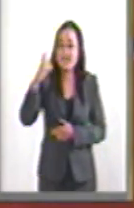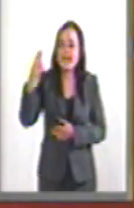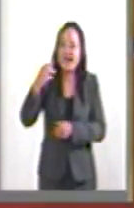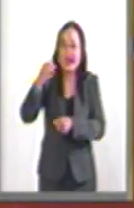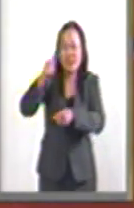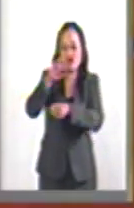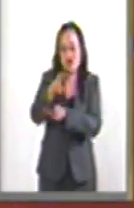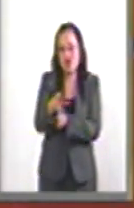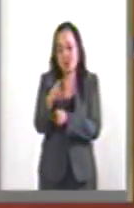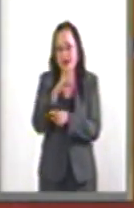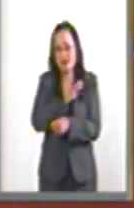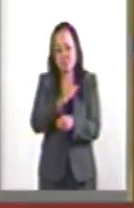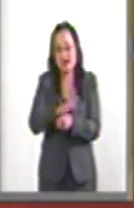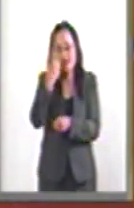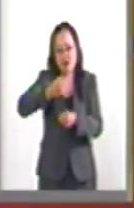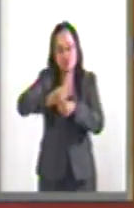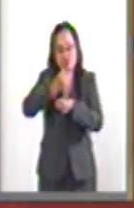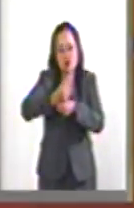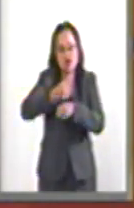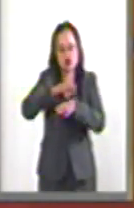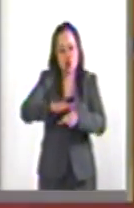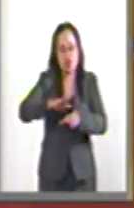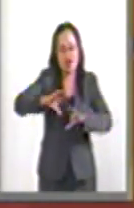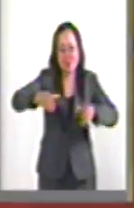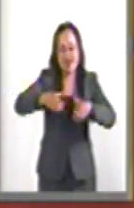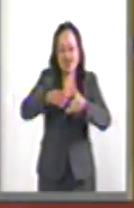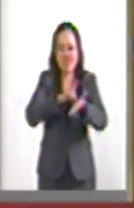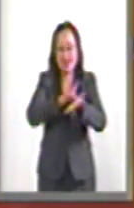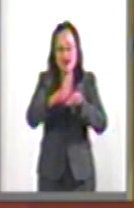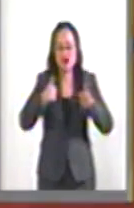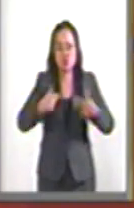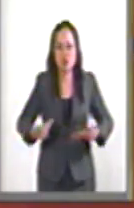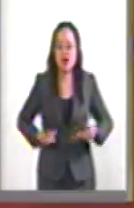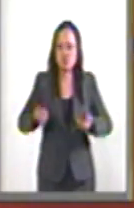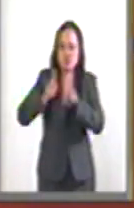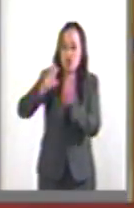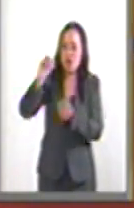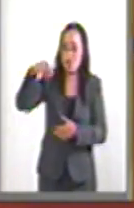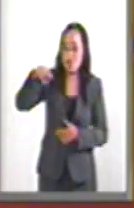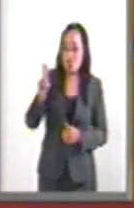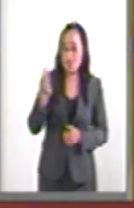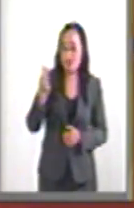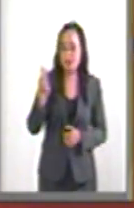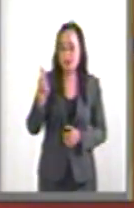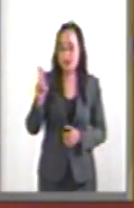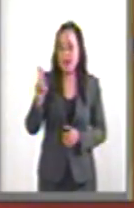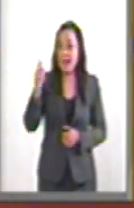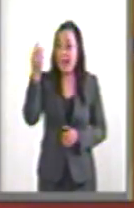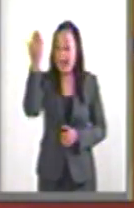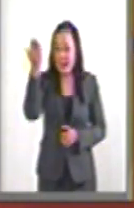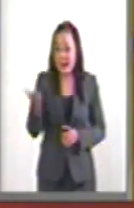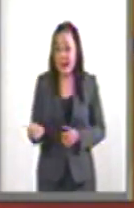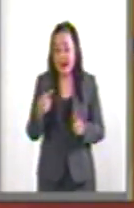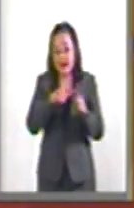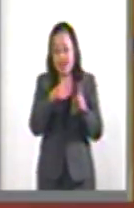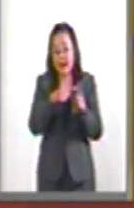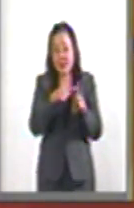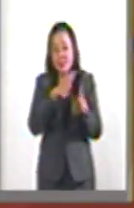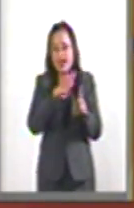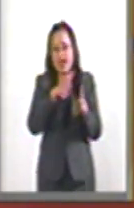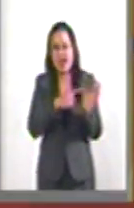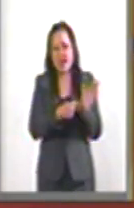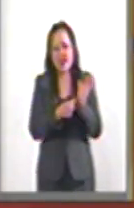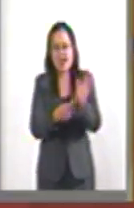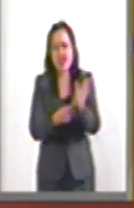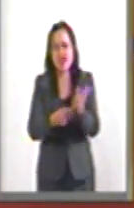la tortura del Consejo de Derechos Humanos de la ONU, y traía el espejo